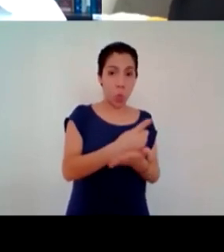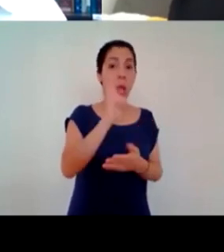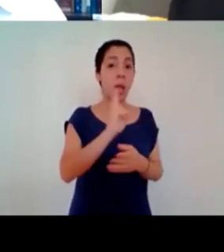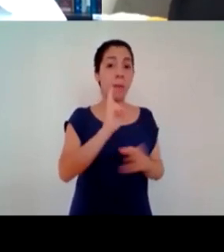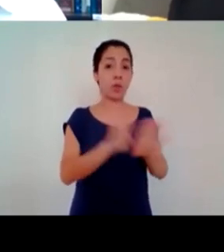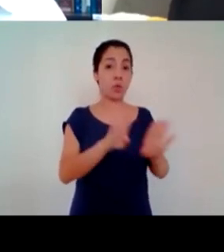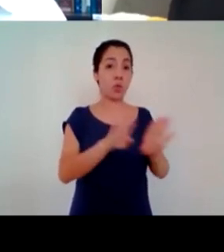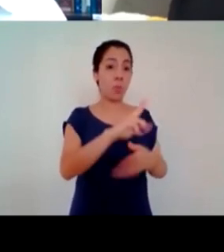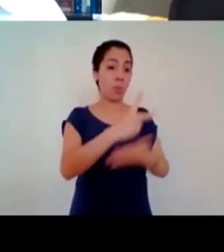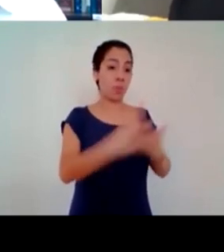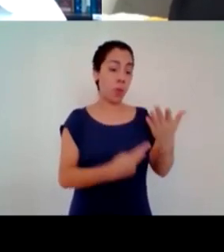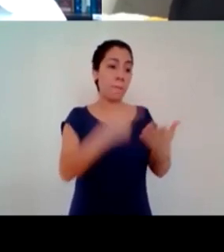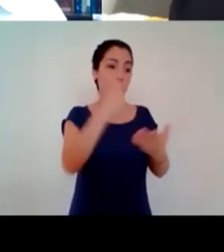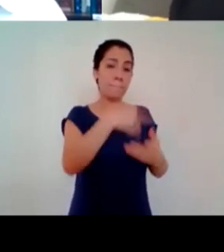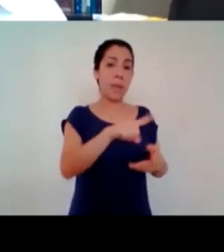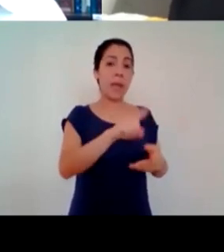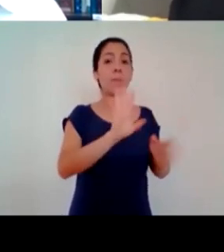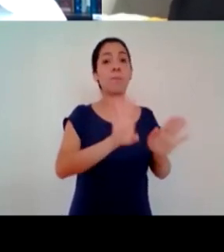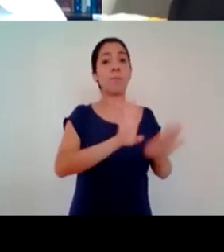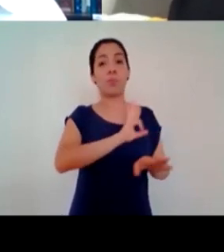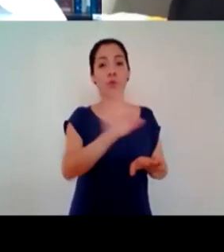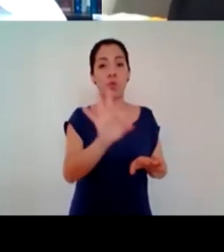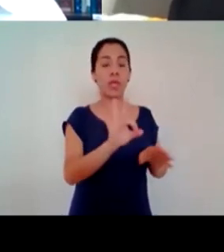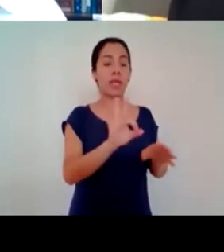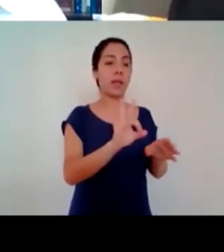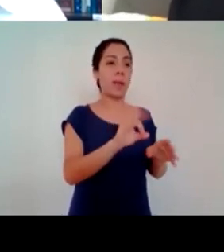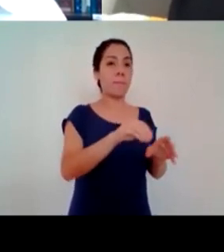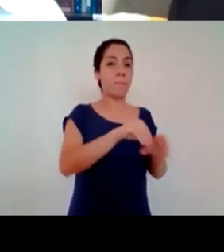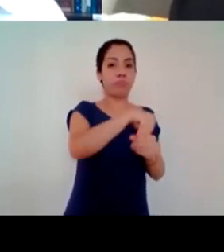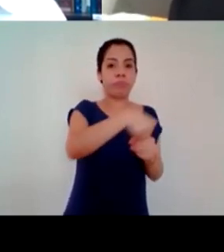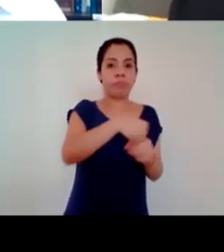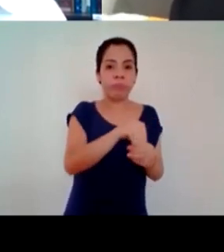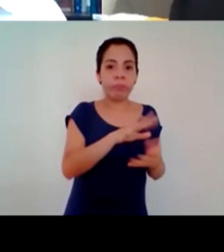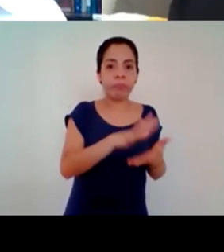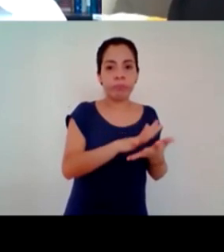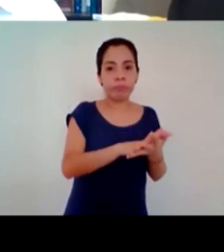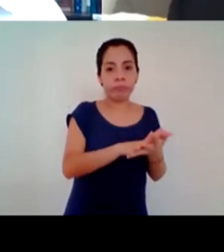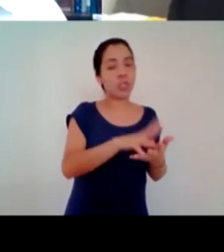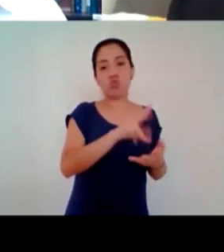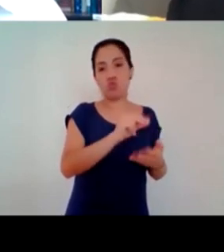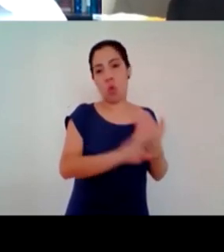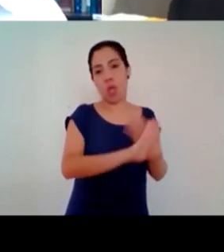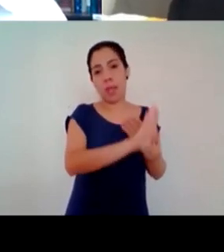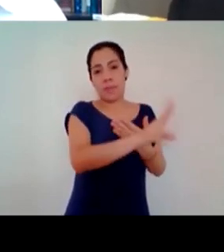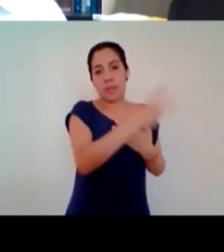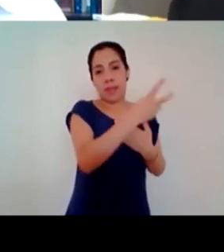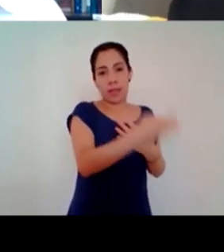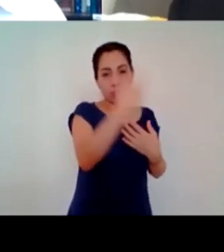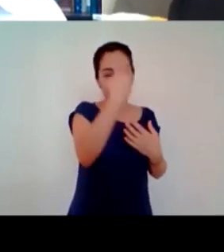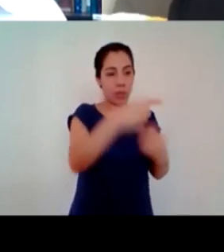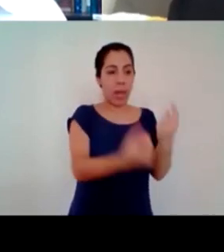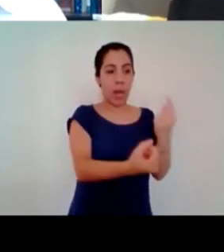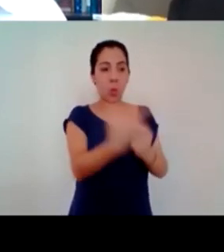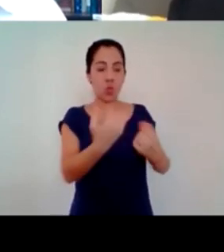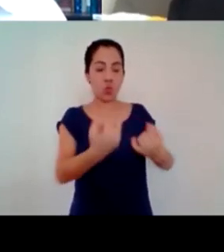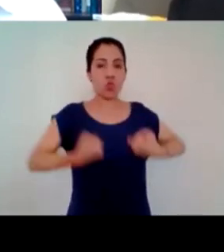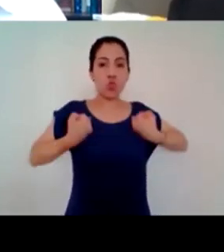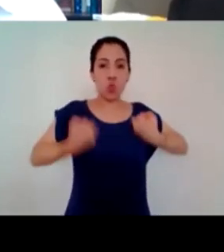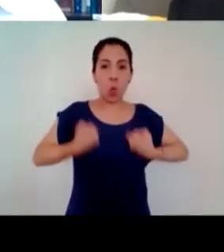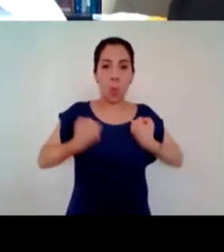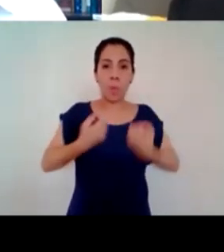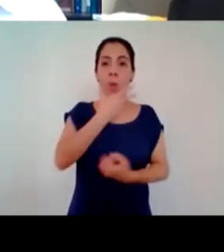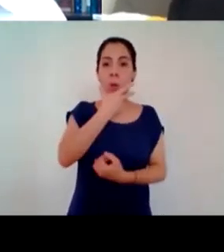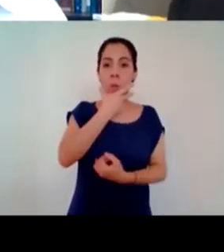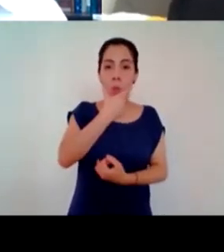desahoga las cárceles y permite incidir en estos chavos y chavas, que es en donde nosotros tenemos todavía la oportunidad de